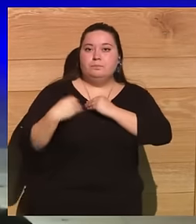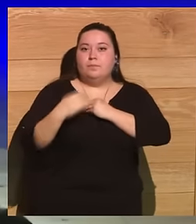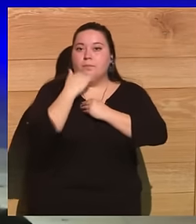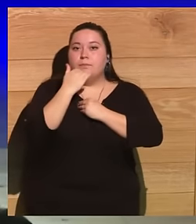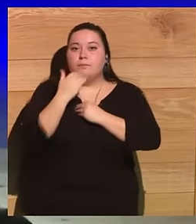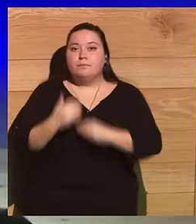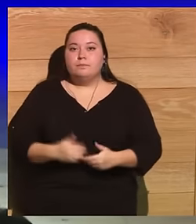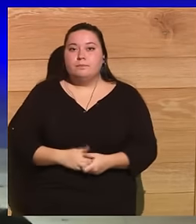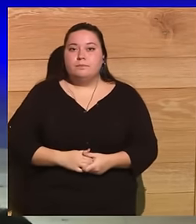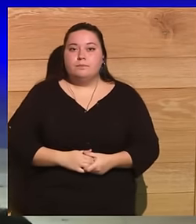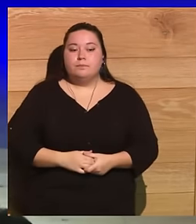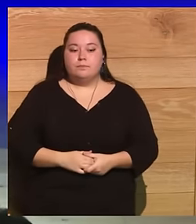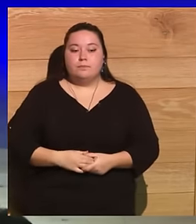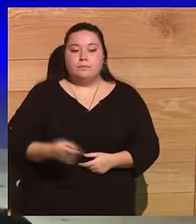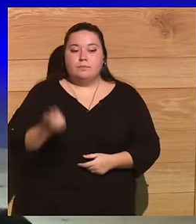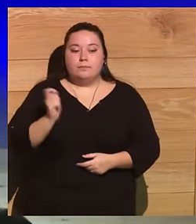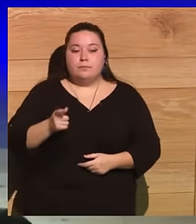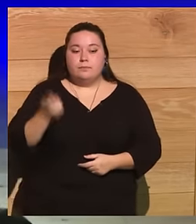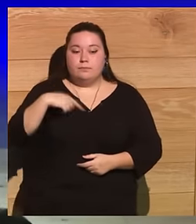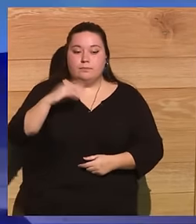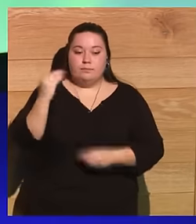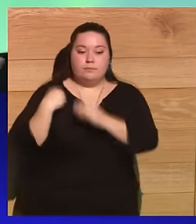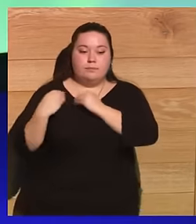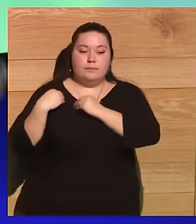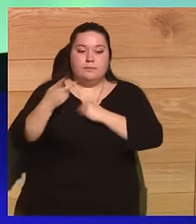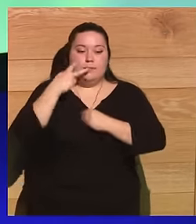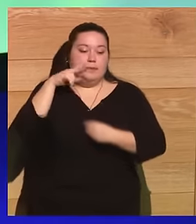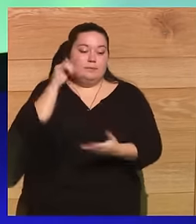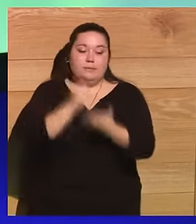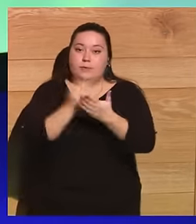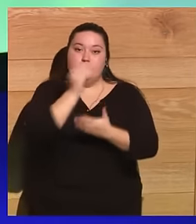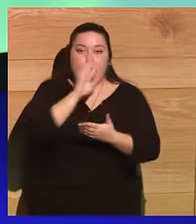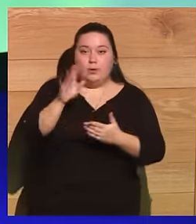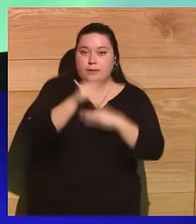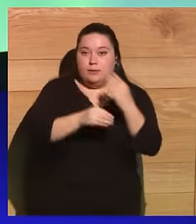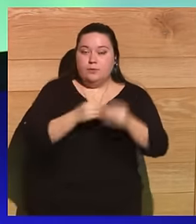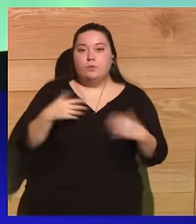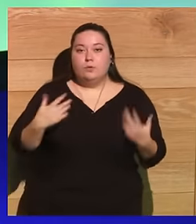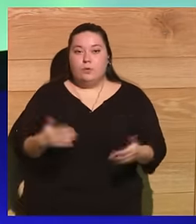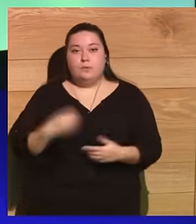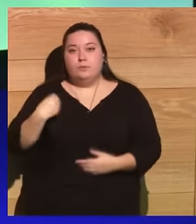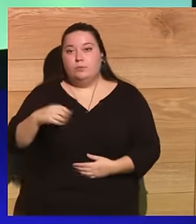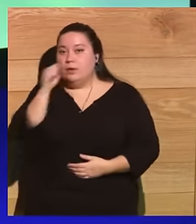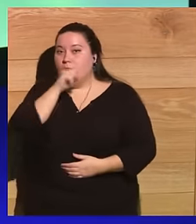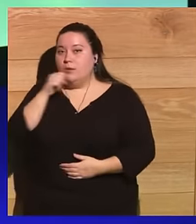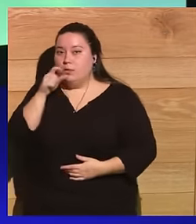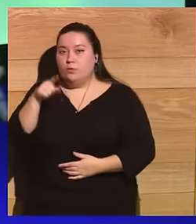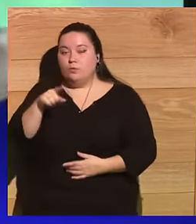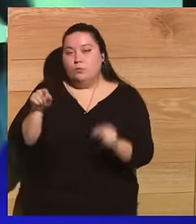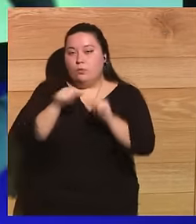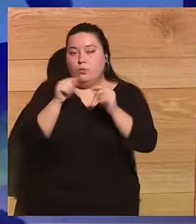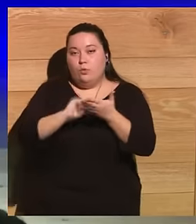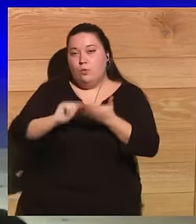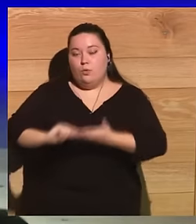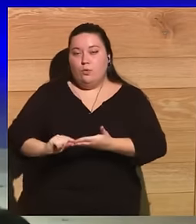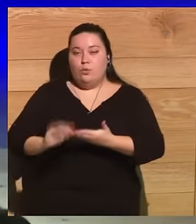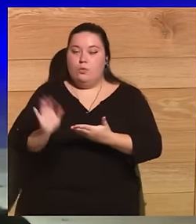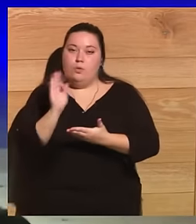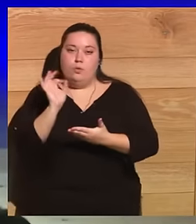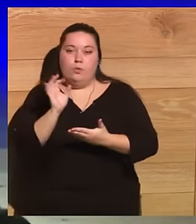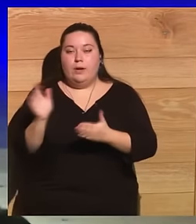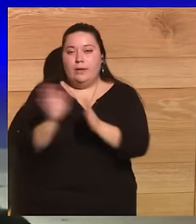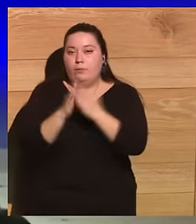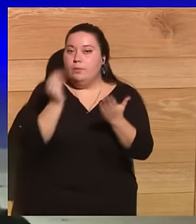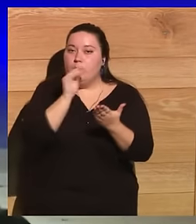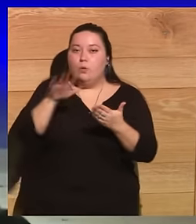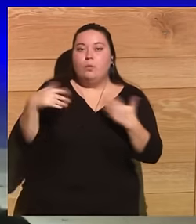algo que nos preguntamos muchas veces, ¿no? ¿Cuál es el mejor experimento que has hecho? Como la mejor canción, ¿no? Que hayas compuesto o el mejor libro que